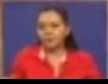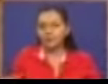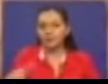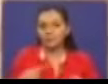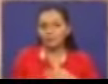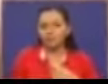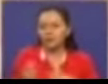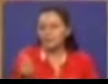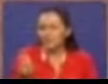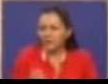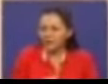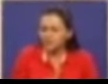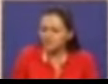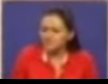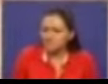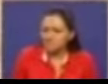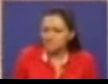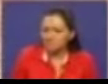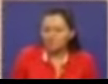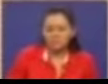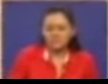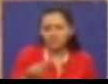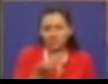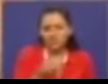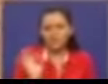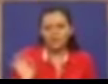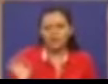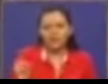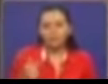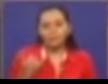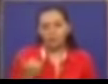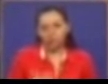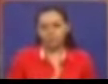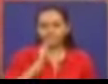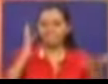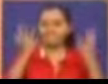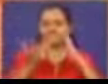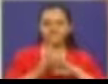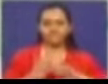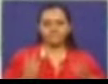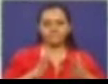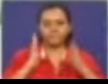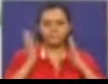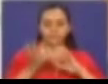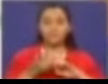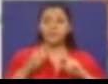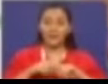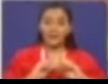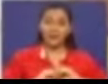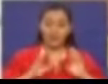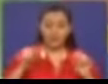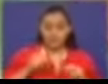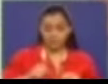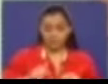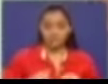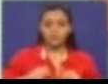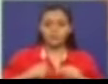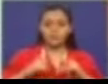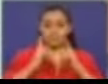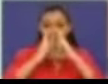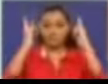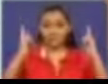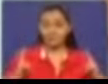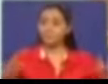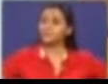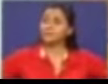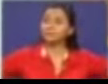en frasquitos. No lo recibían los agricultores. Todo eso ha cambiado radicalmente. Estos invernaderos y laboratorios